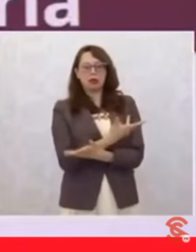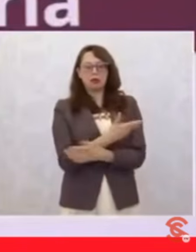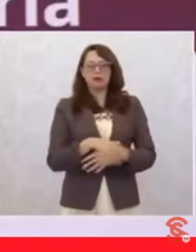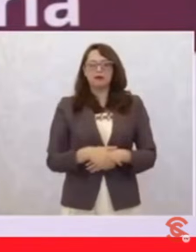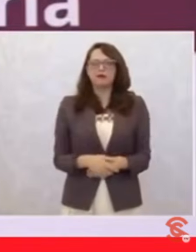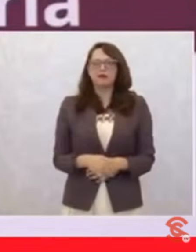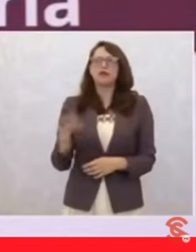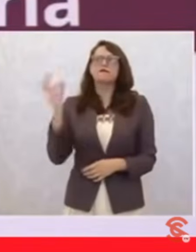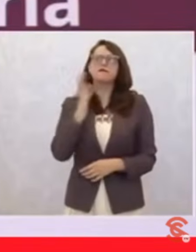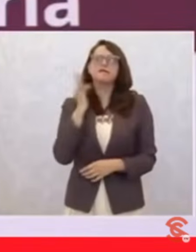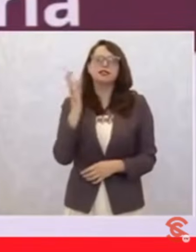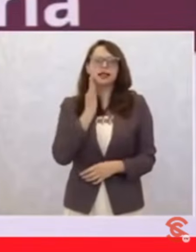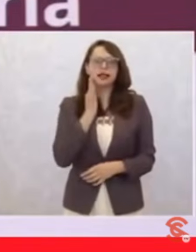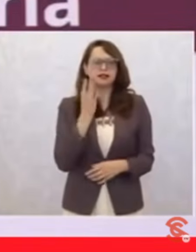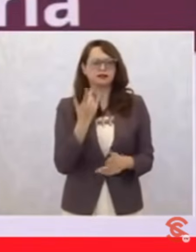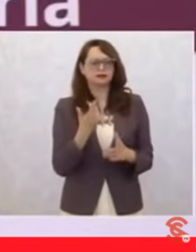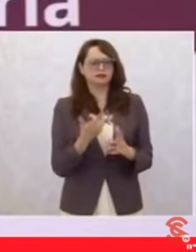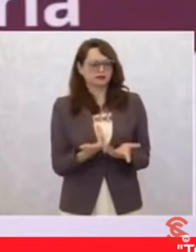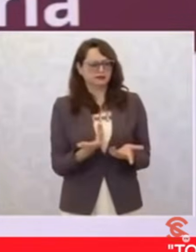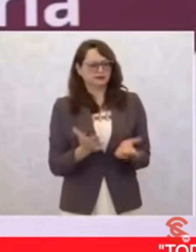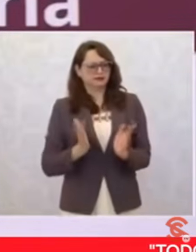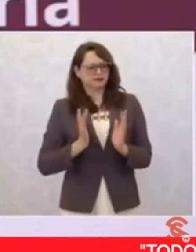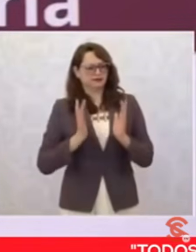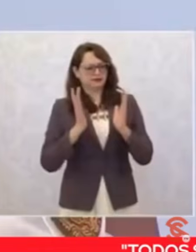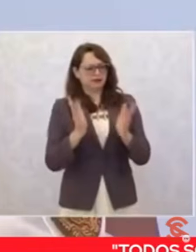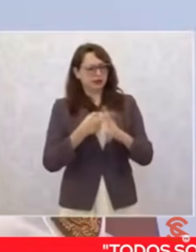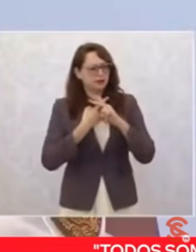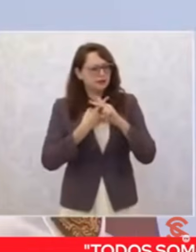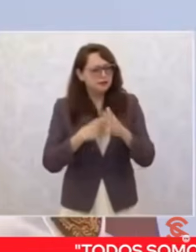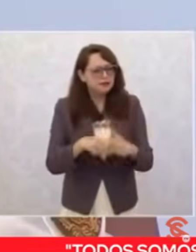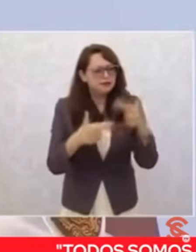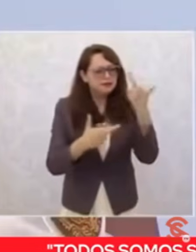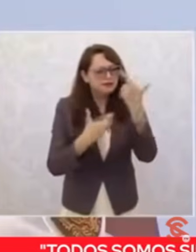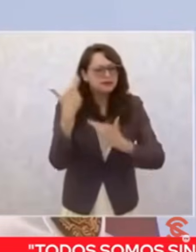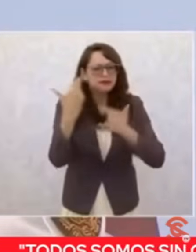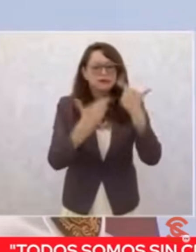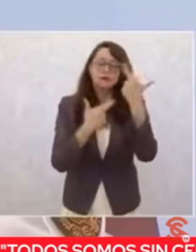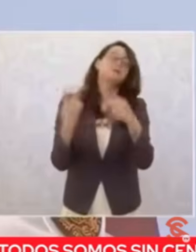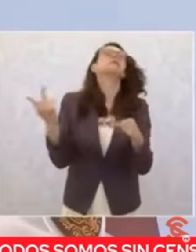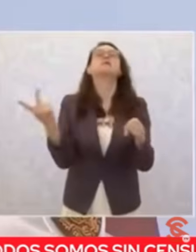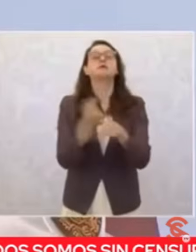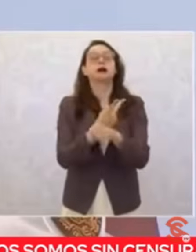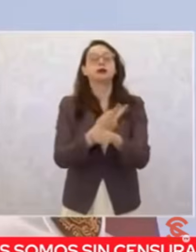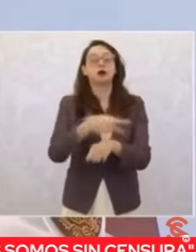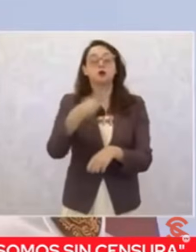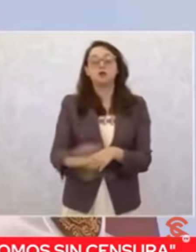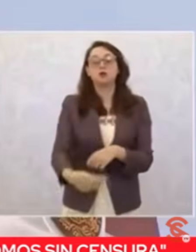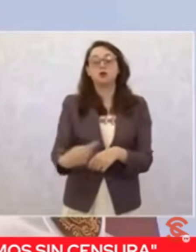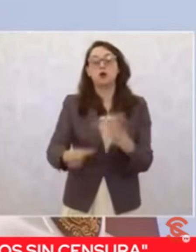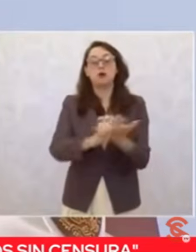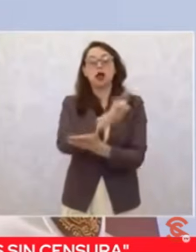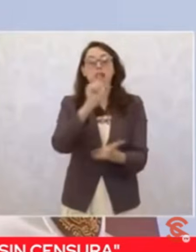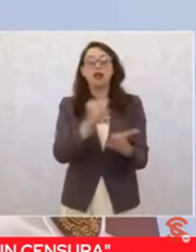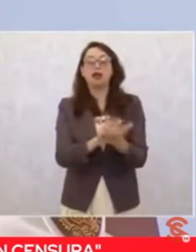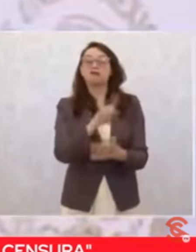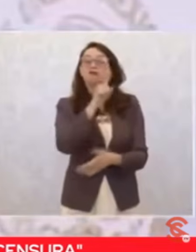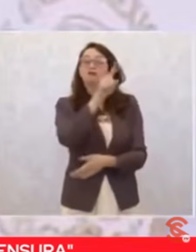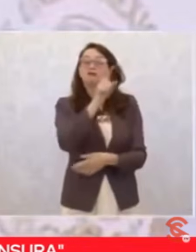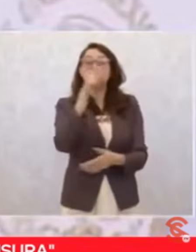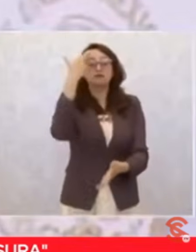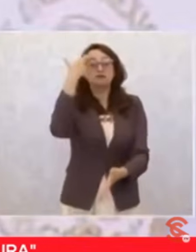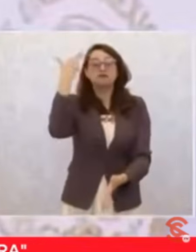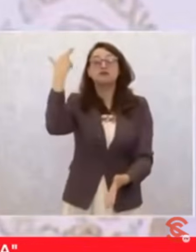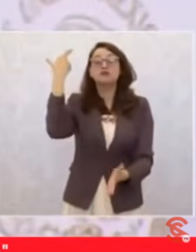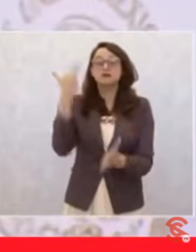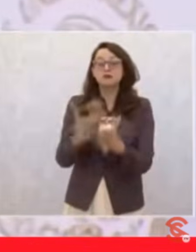carpeta de investigación por posibles violaciones a las leyes mexicanas. Y aquí